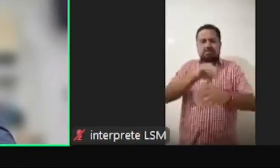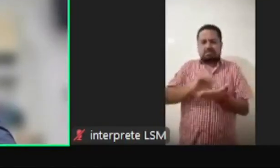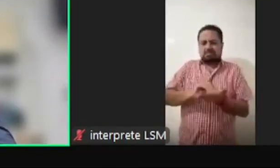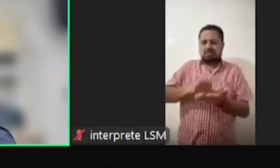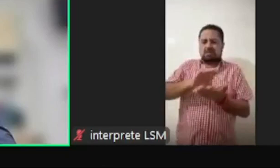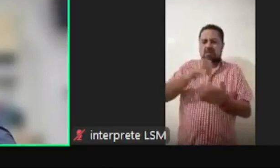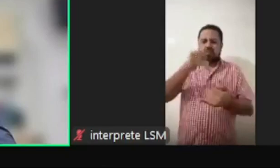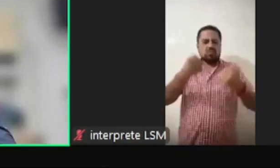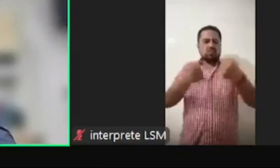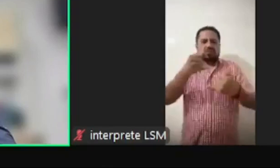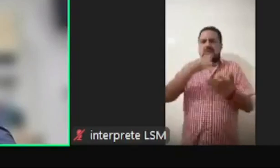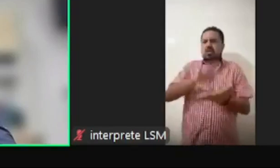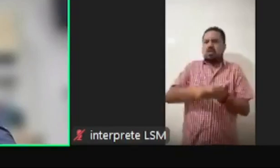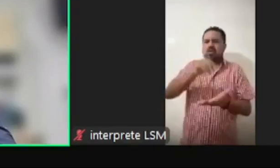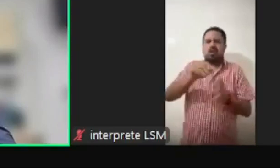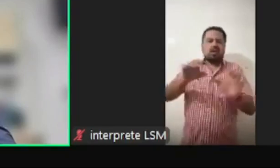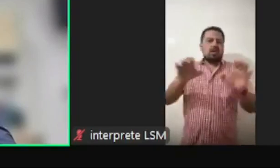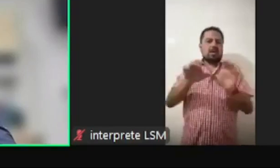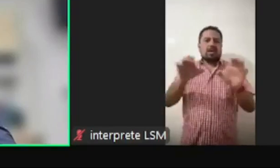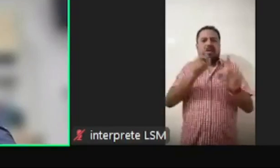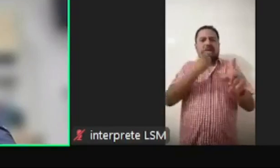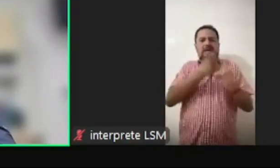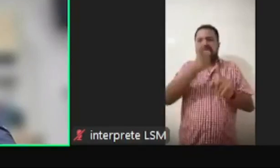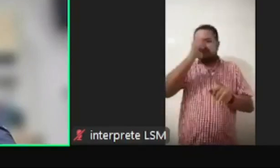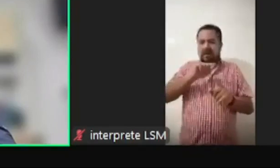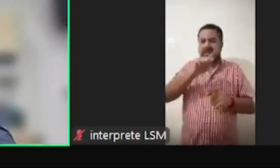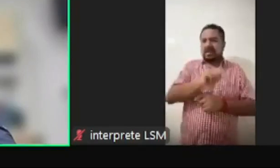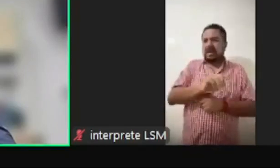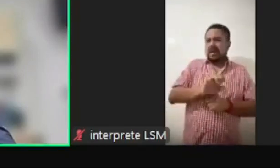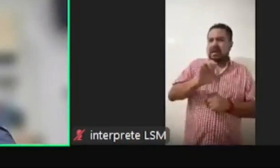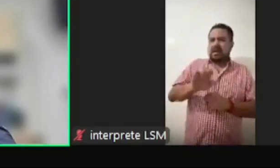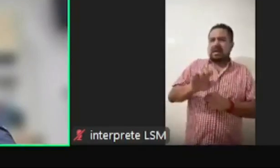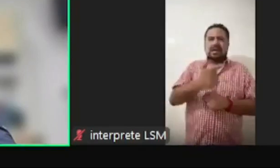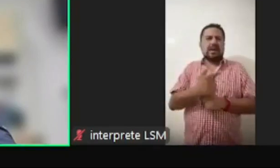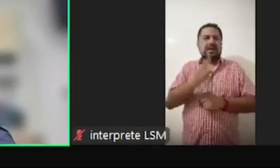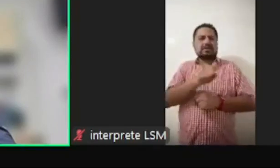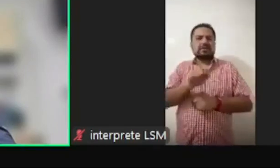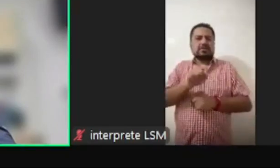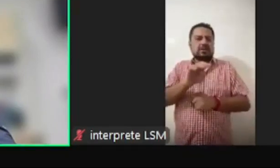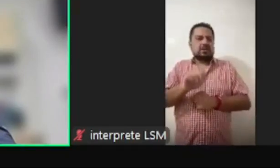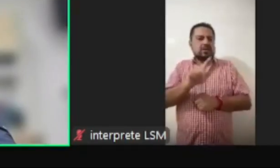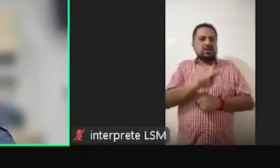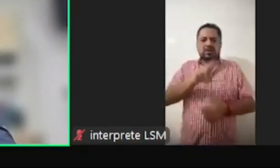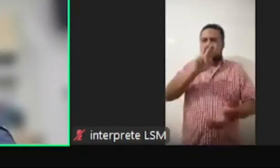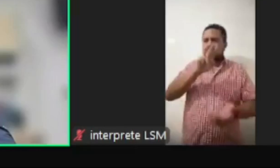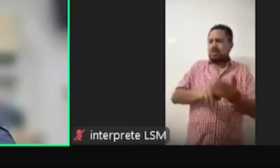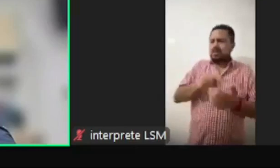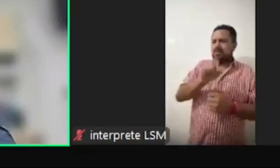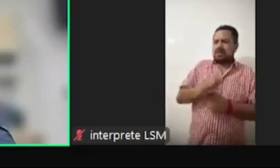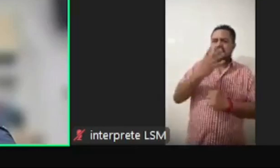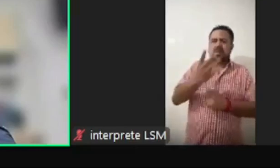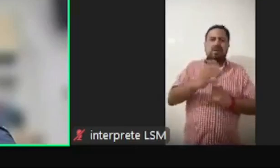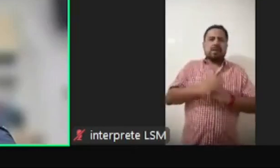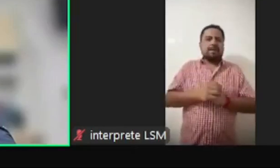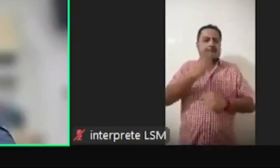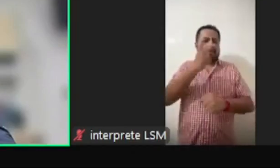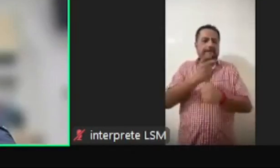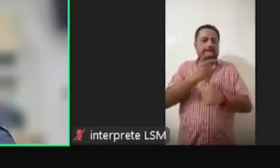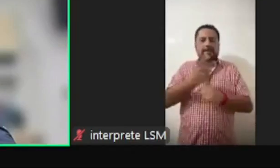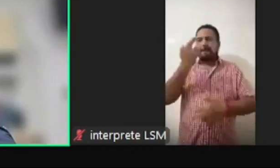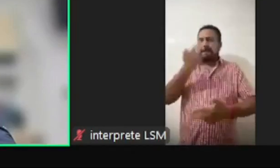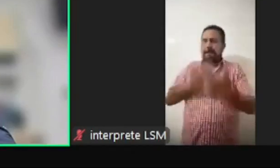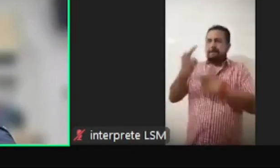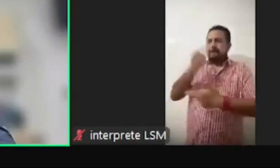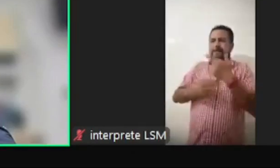copia certificada de este fallo del expediente TE, diagonal G, diagonal 129, diagonal 2024. Segundo, se revoca en lo que fue materia